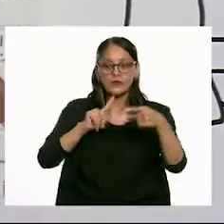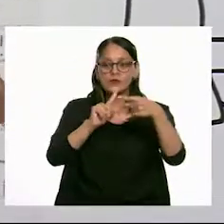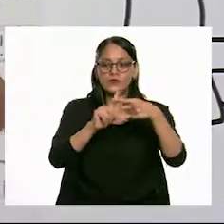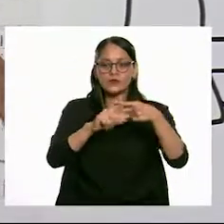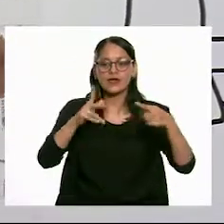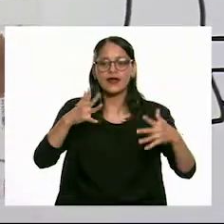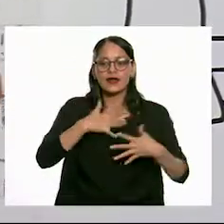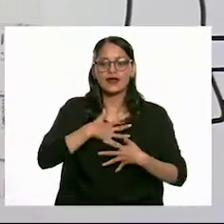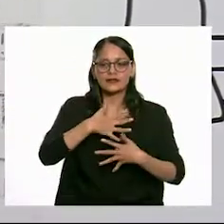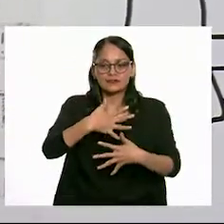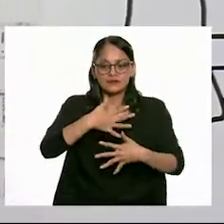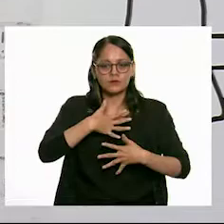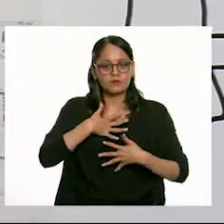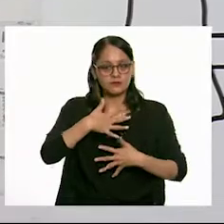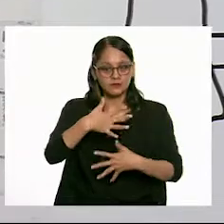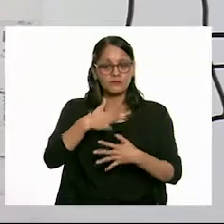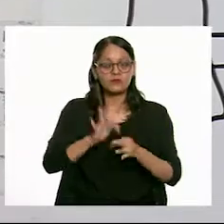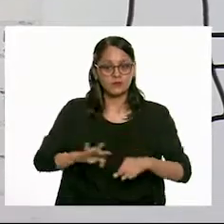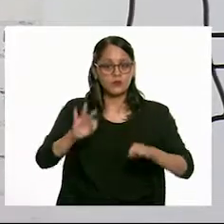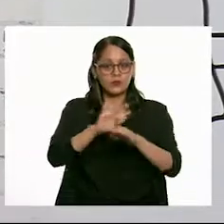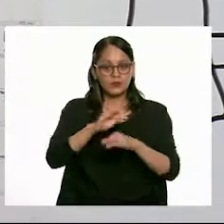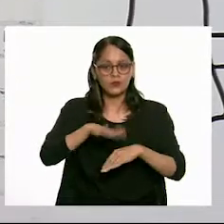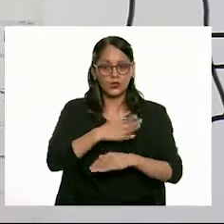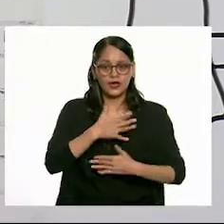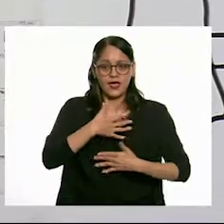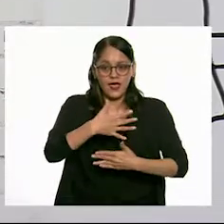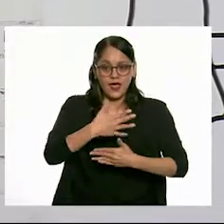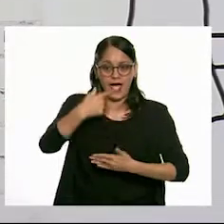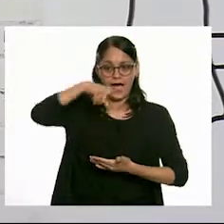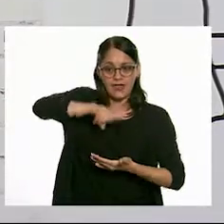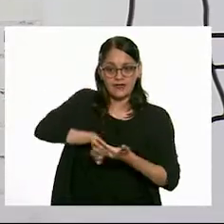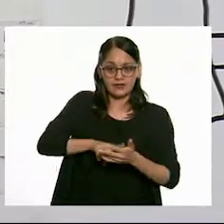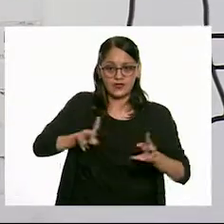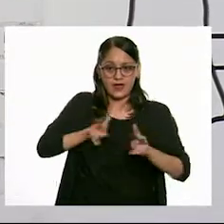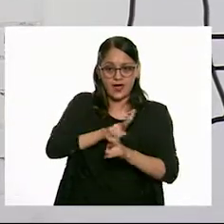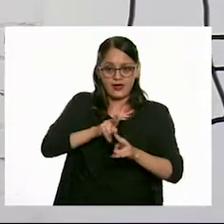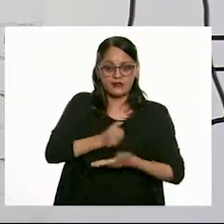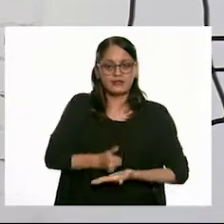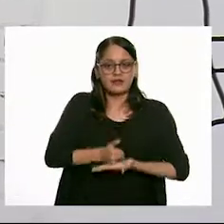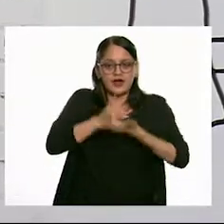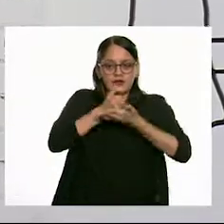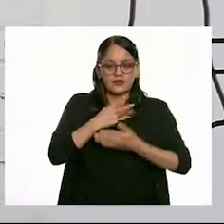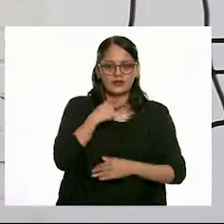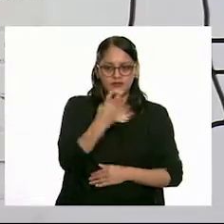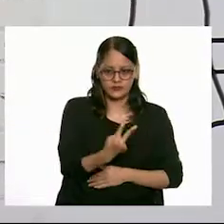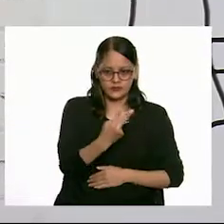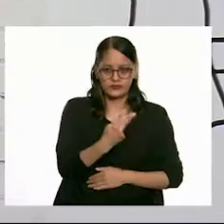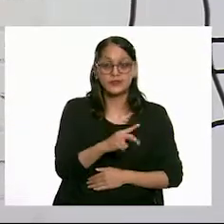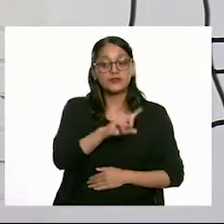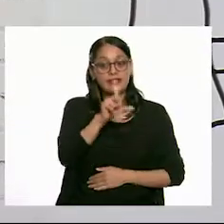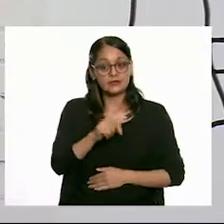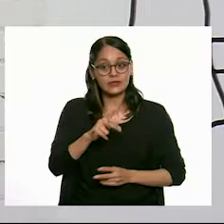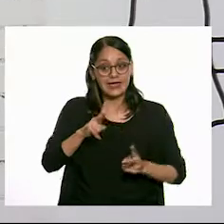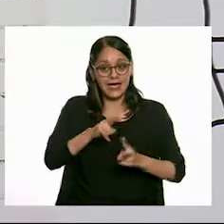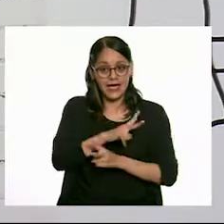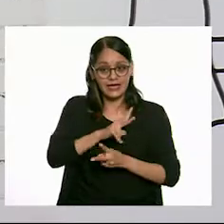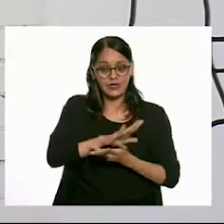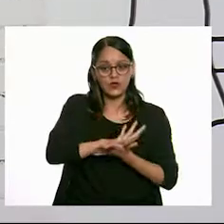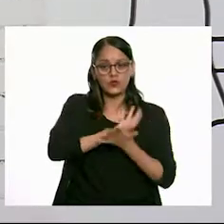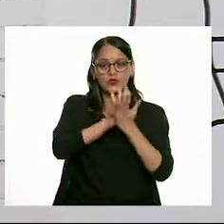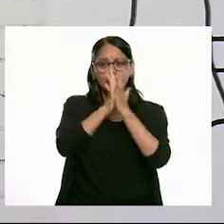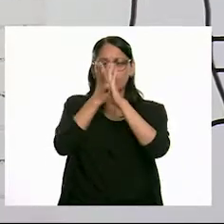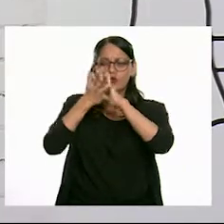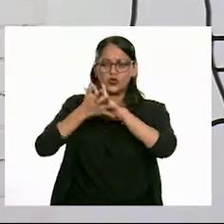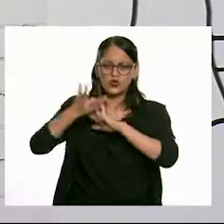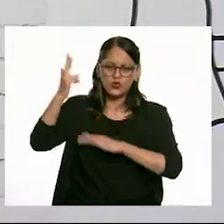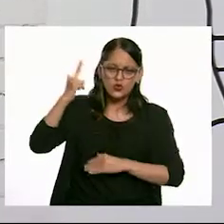más importante es respirar, porque el aire es la gasolina de nuestra voz. Después, ese aire se transforma en sonido pasando